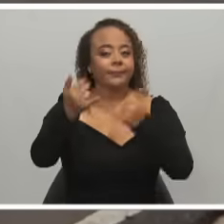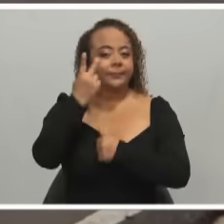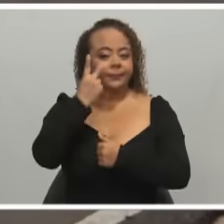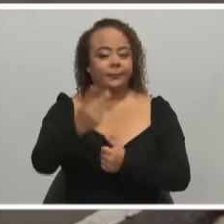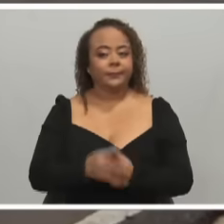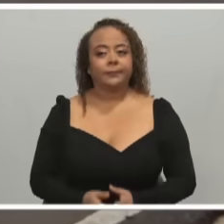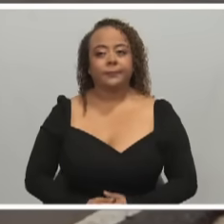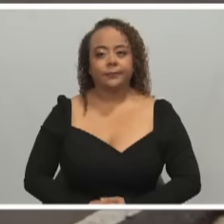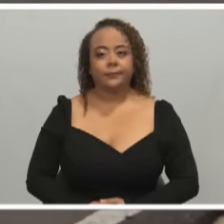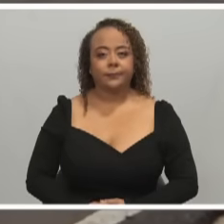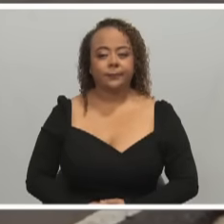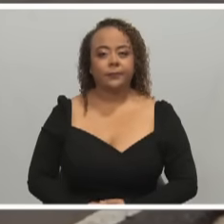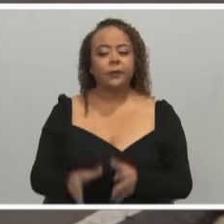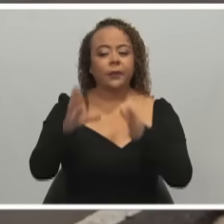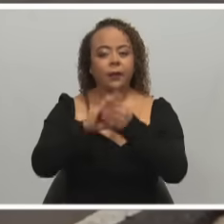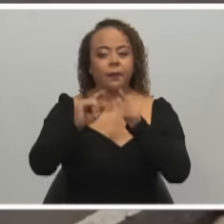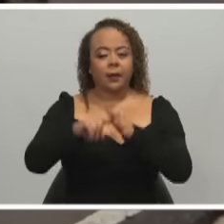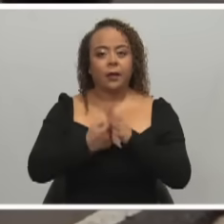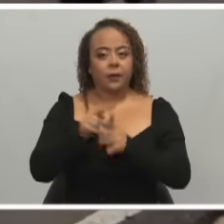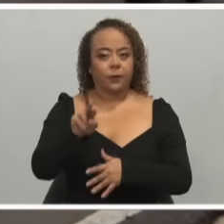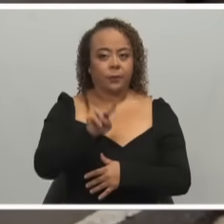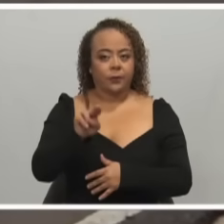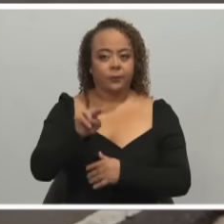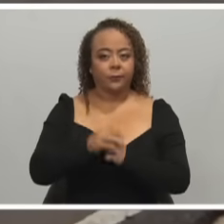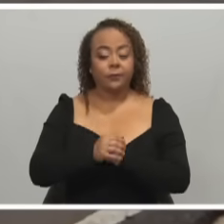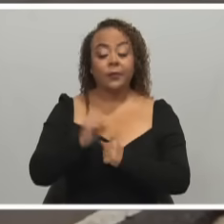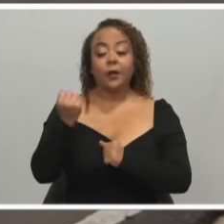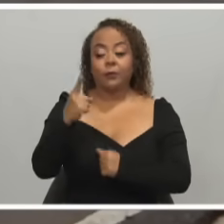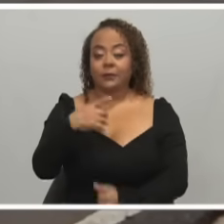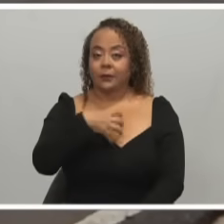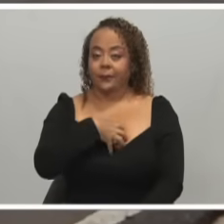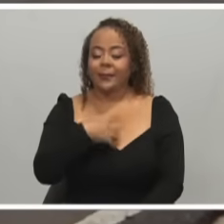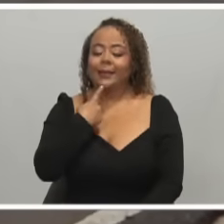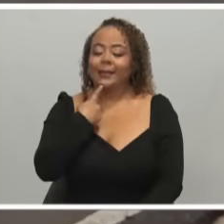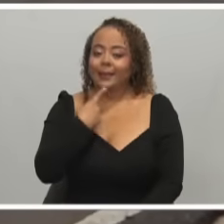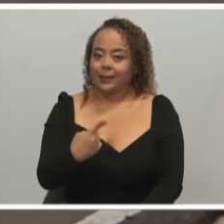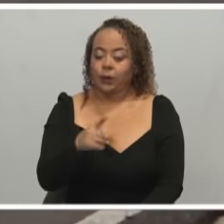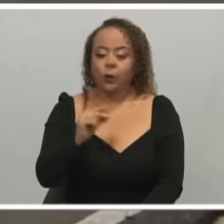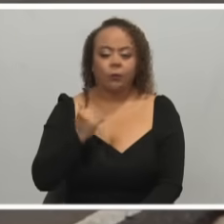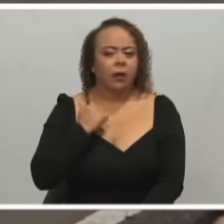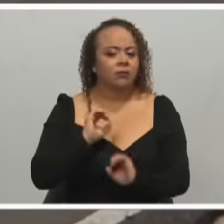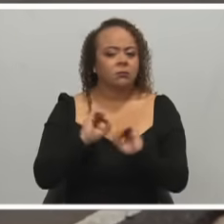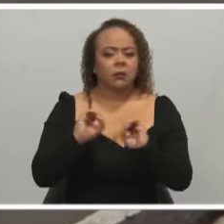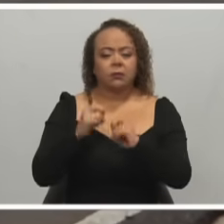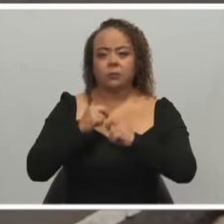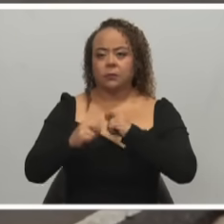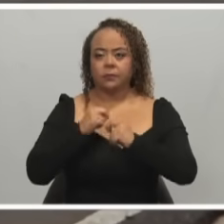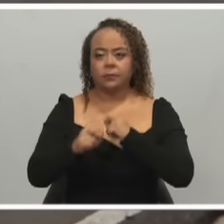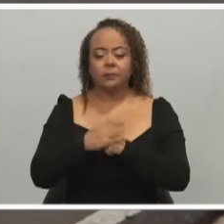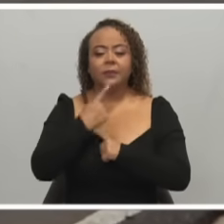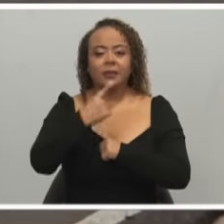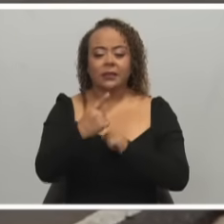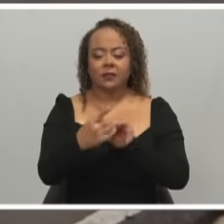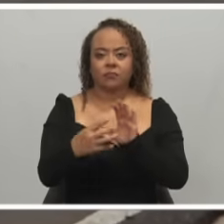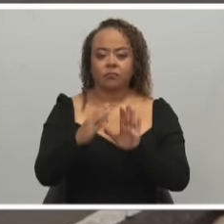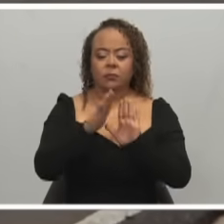eh lo que comentaban al inicio compañeros del 11 titular él dice que no Él no tiene ningún inconveniente de dar la alineación un